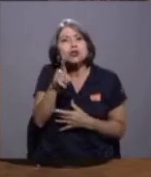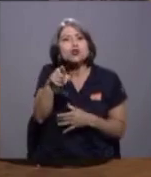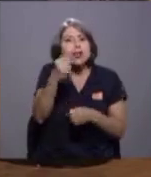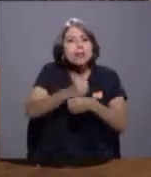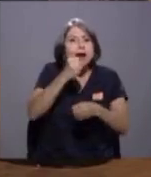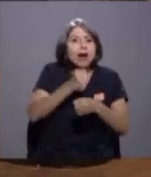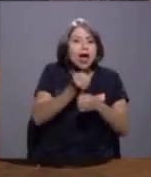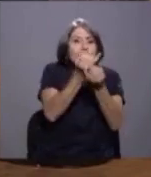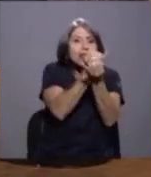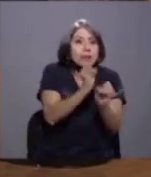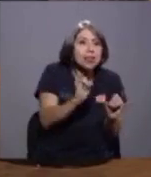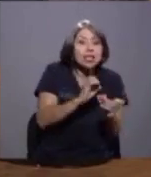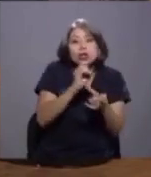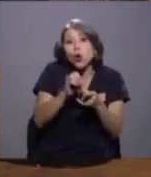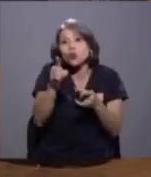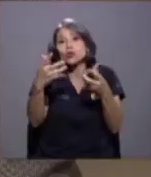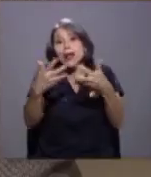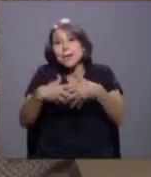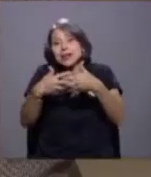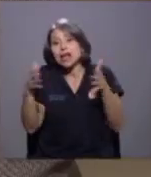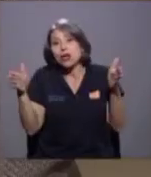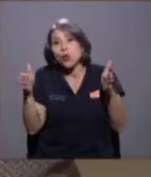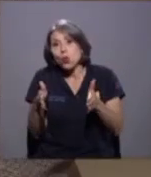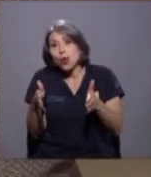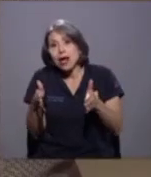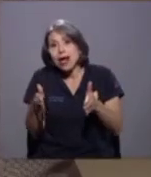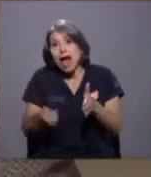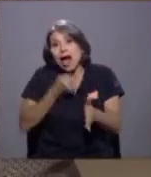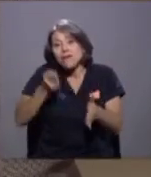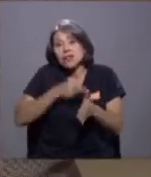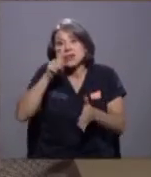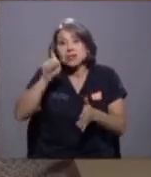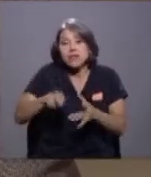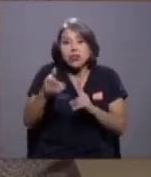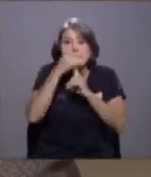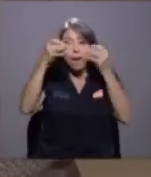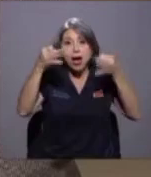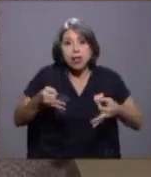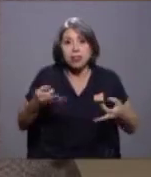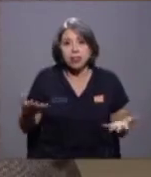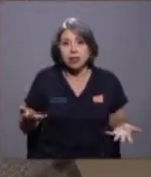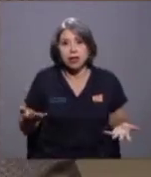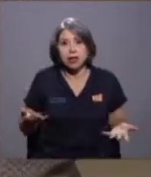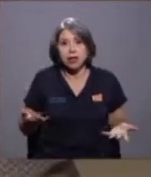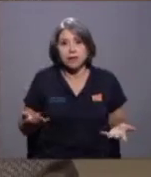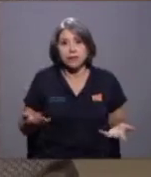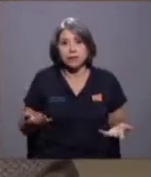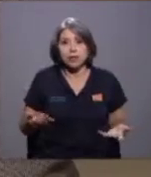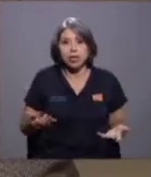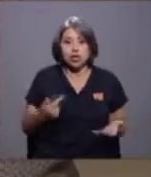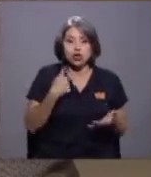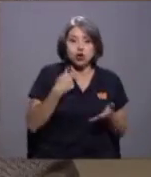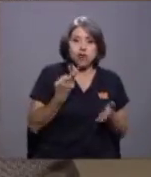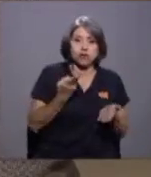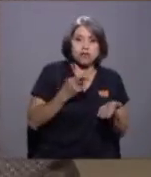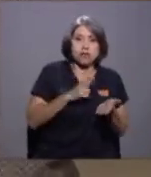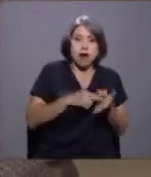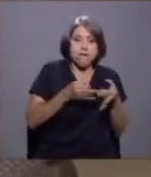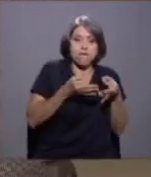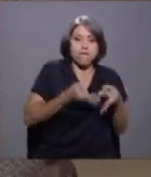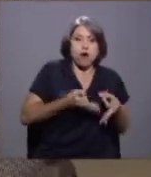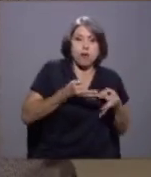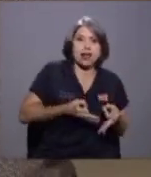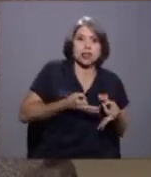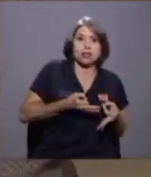independiente, un pequeño empresario, un microempresario, a veces tiene que tomar una decisión. ¿Me formalizo o